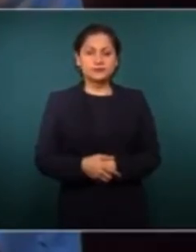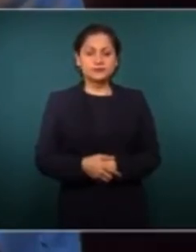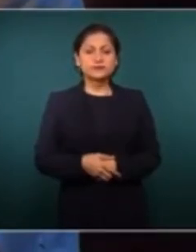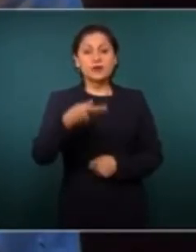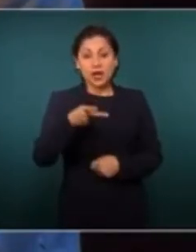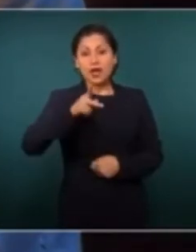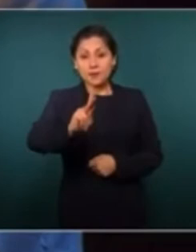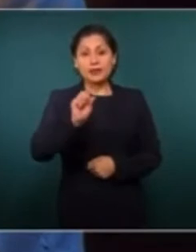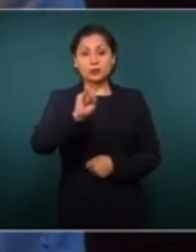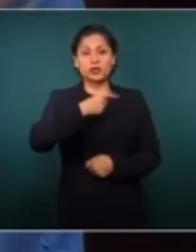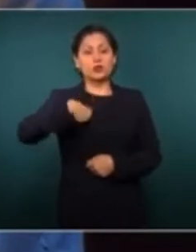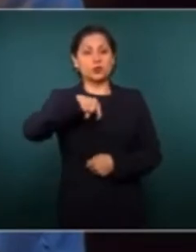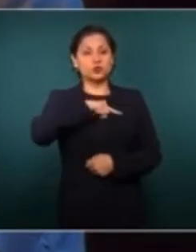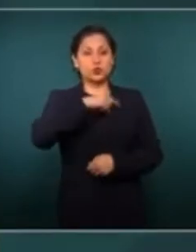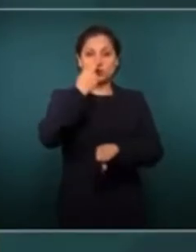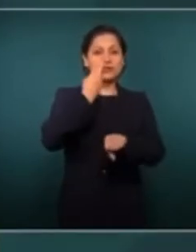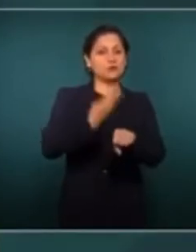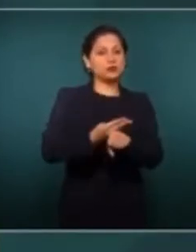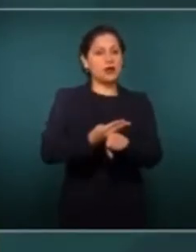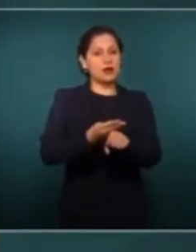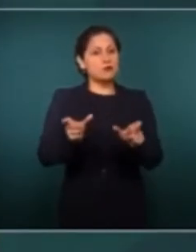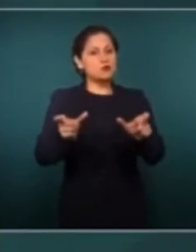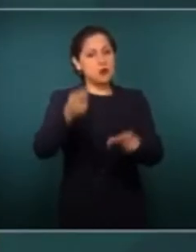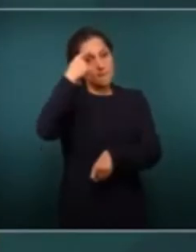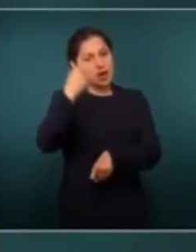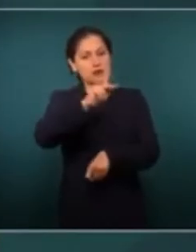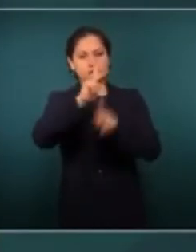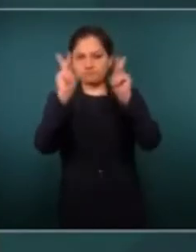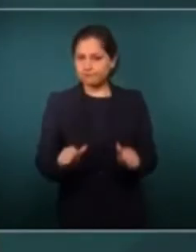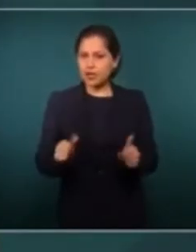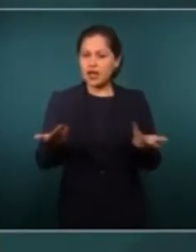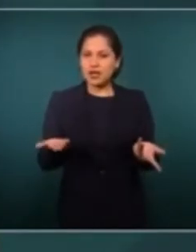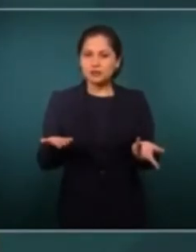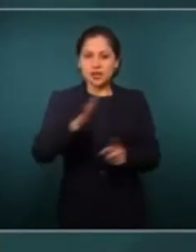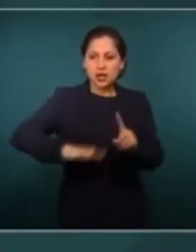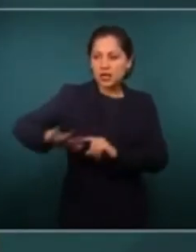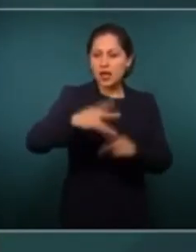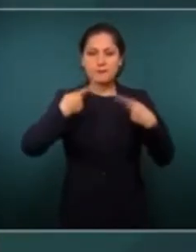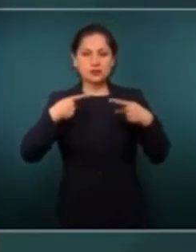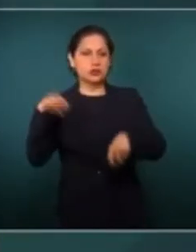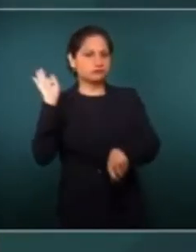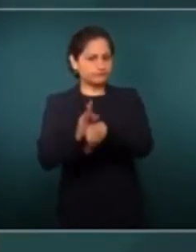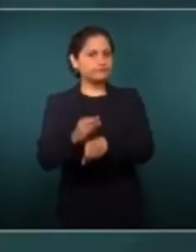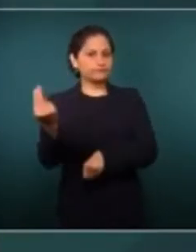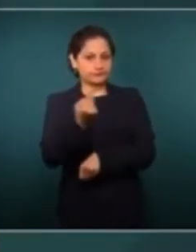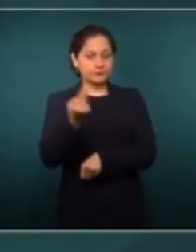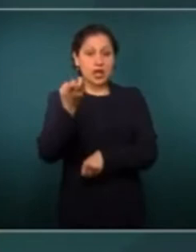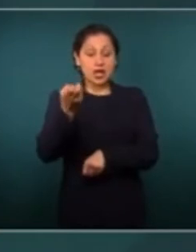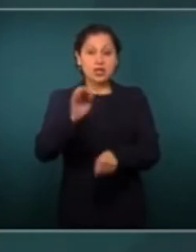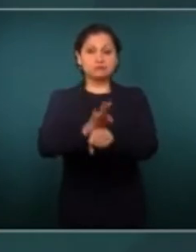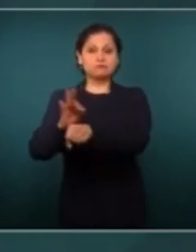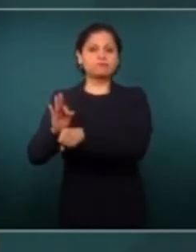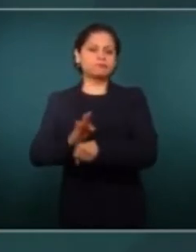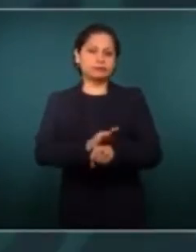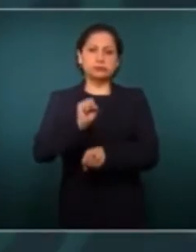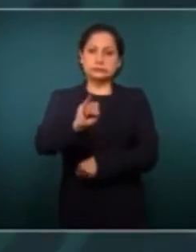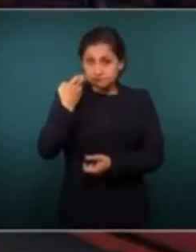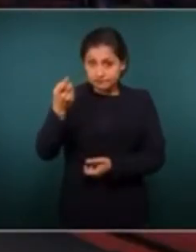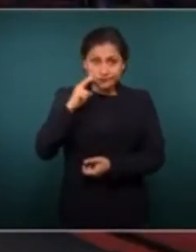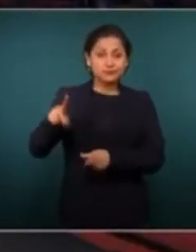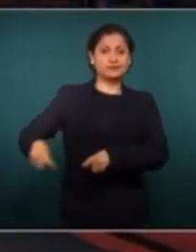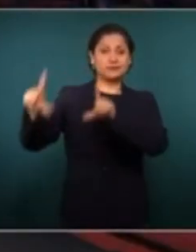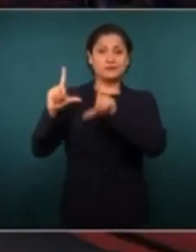Pero tenemos que garantizar la paz y proteger a las personas, proteger a la gente. Y también lo